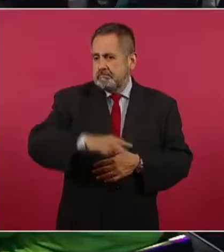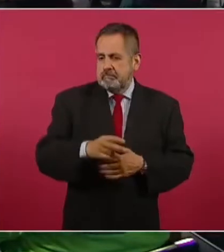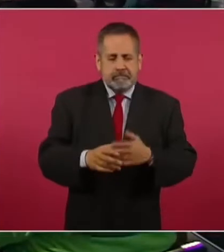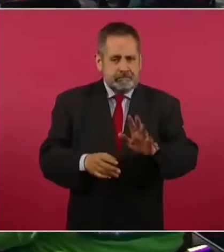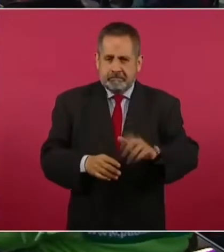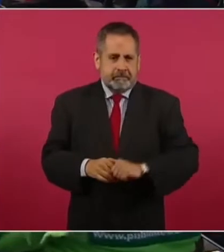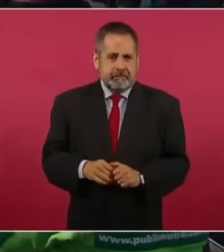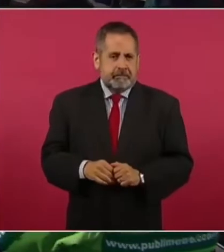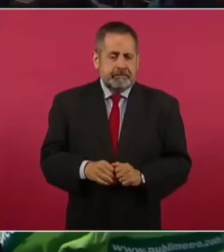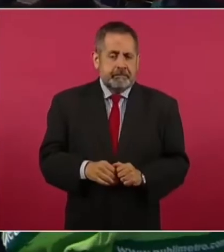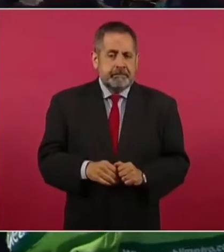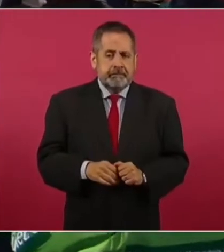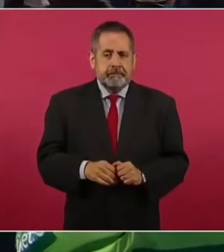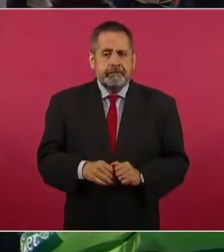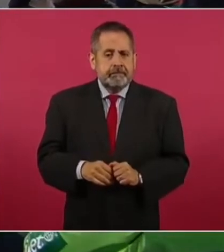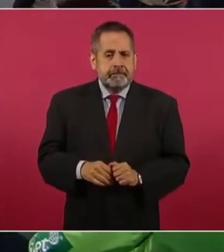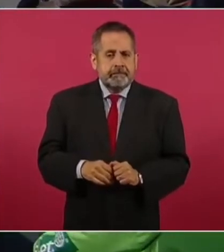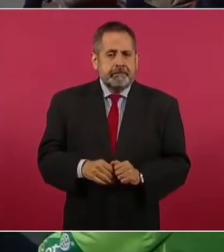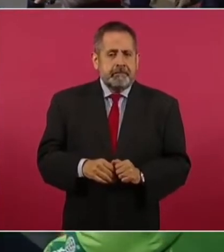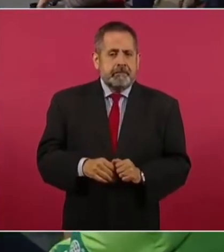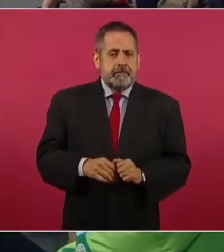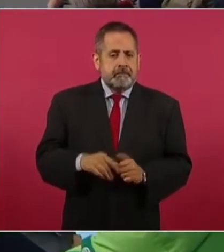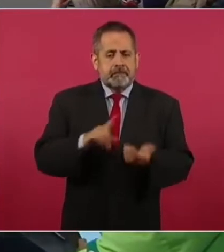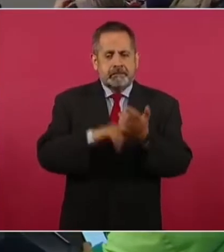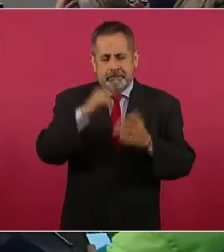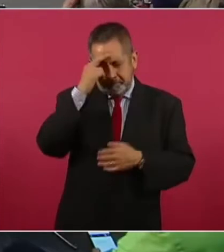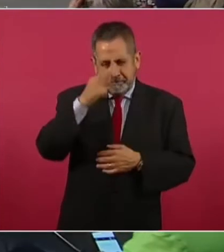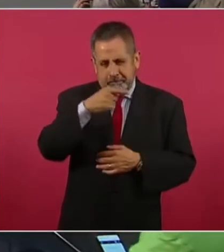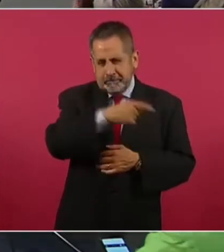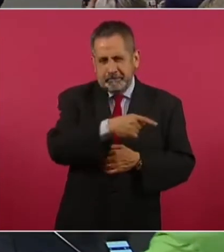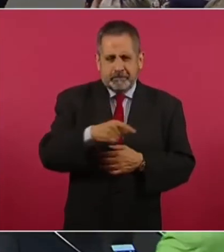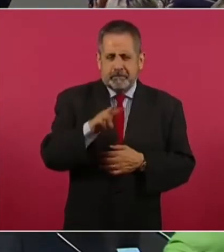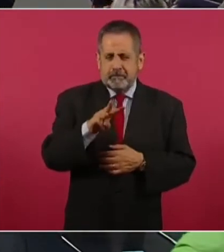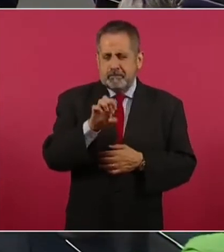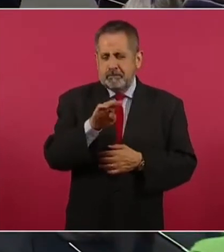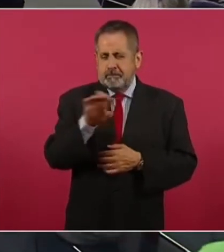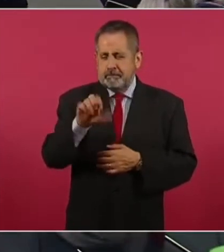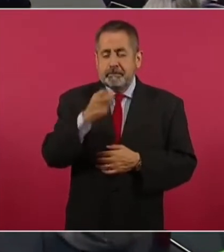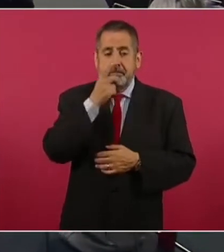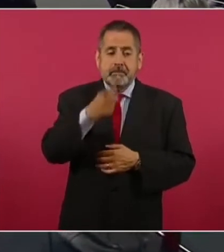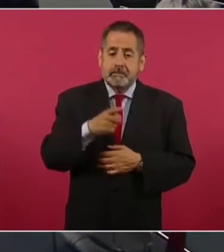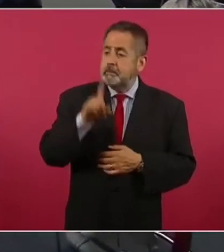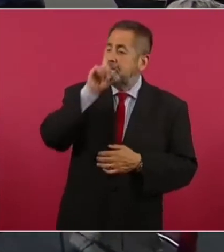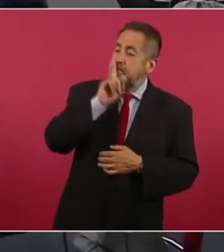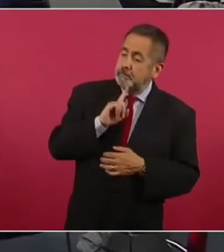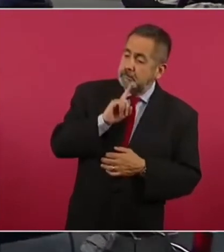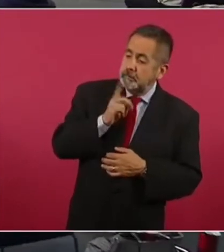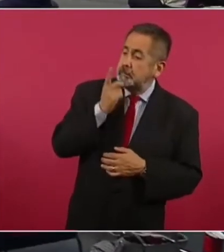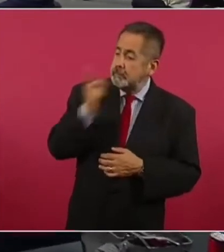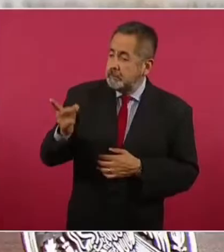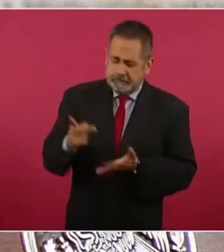el propagandista de Hitler, Goebbels, una mentira que se repite muchas